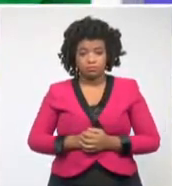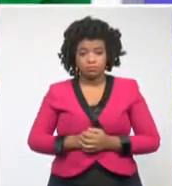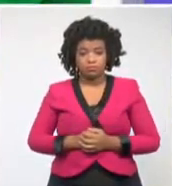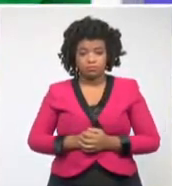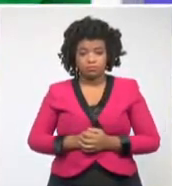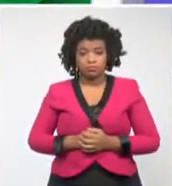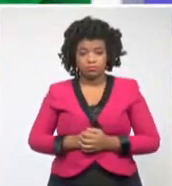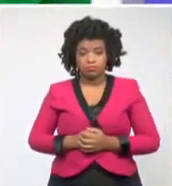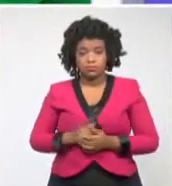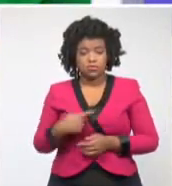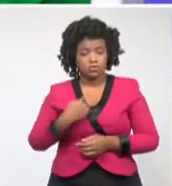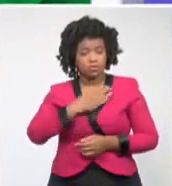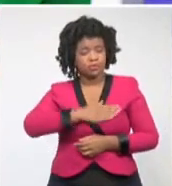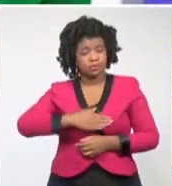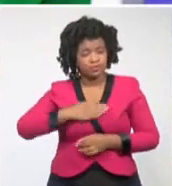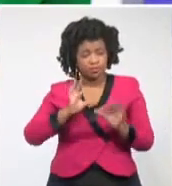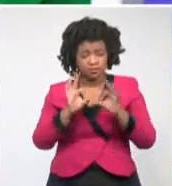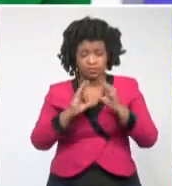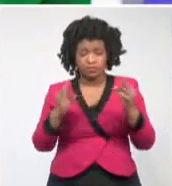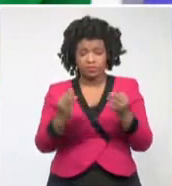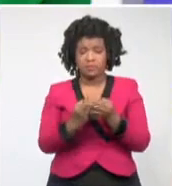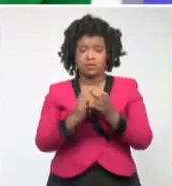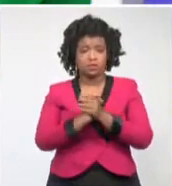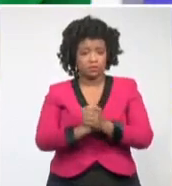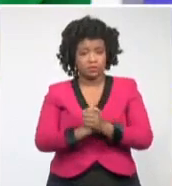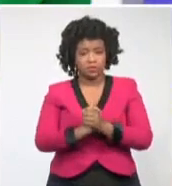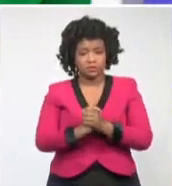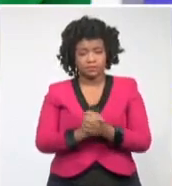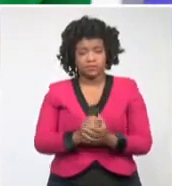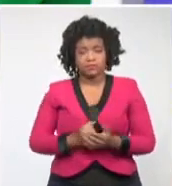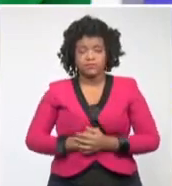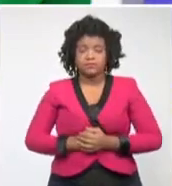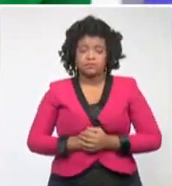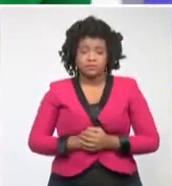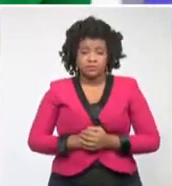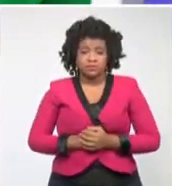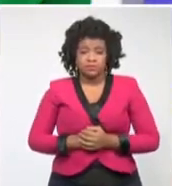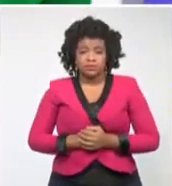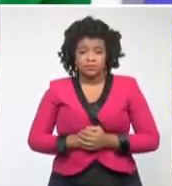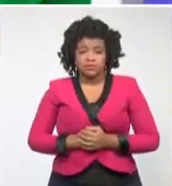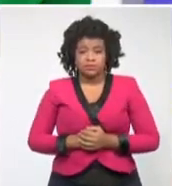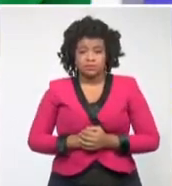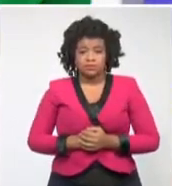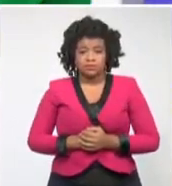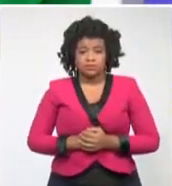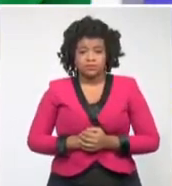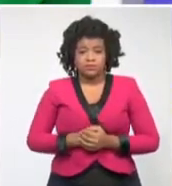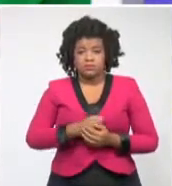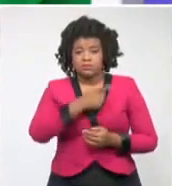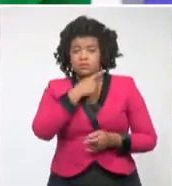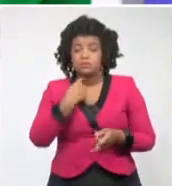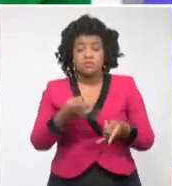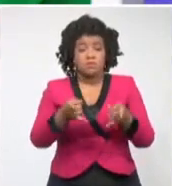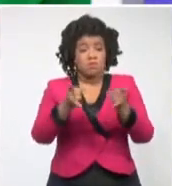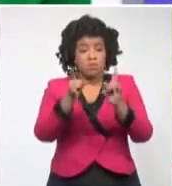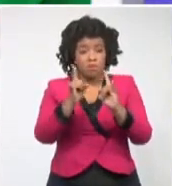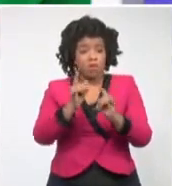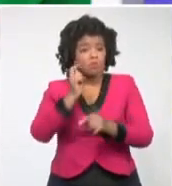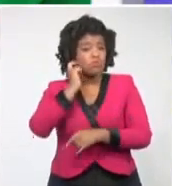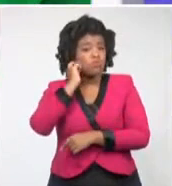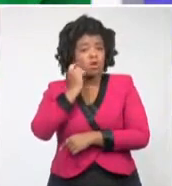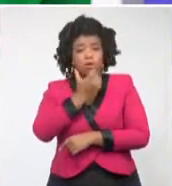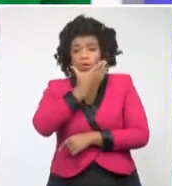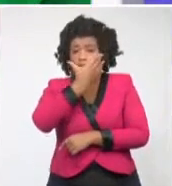Nuestras condolencias nuevamente a familiares y amistades. Fallece una paciente femenina, también